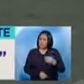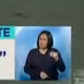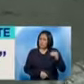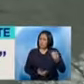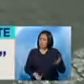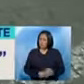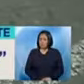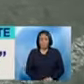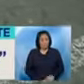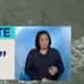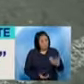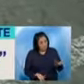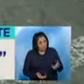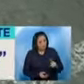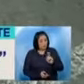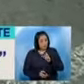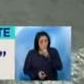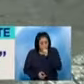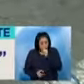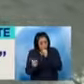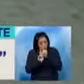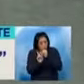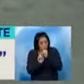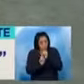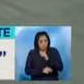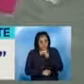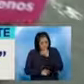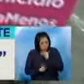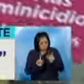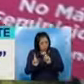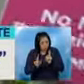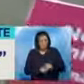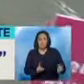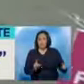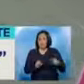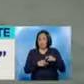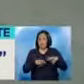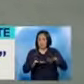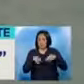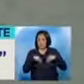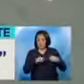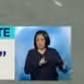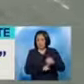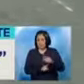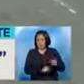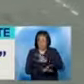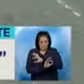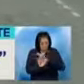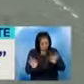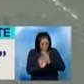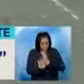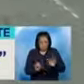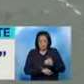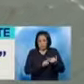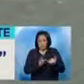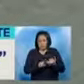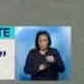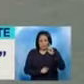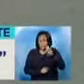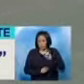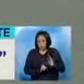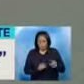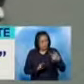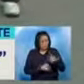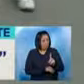juventud, señor? Bueno, señorita, que no se callen nada, que no permitan la violencia de ningún sentido, señorita. Ni sexual,